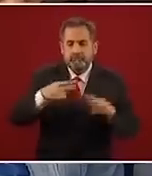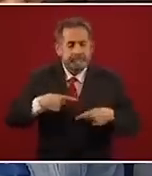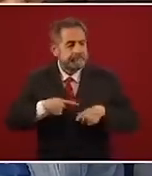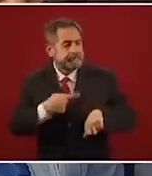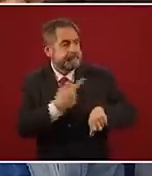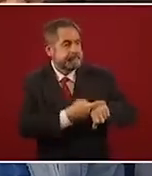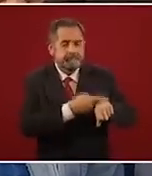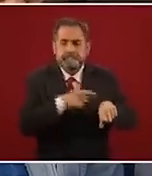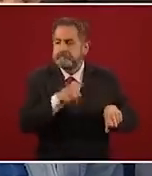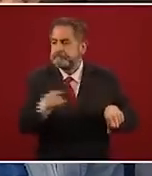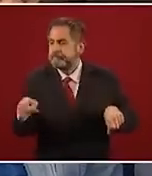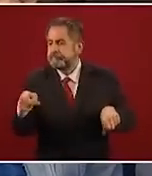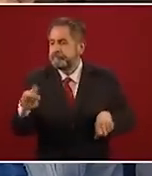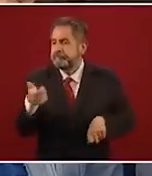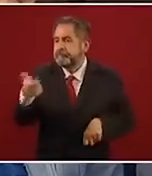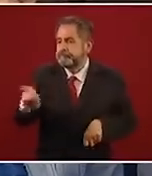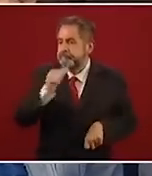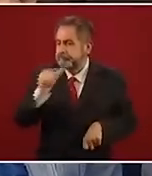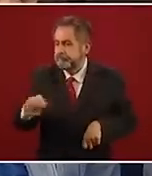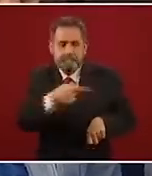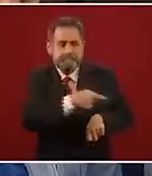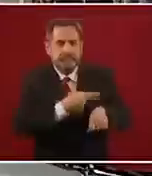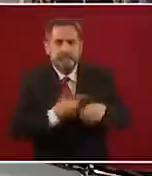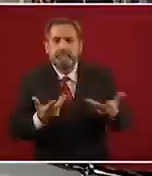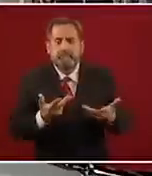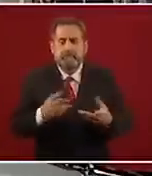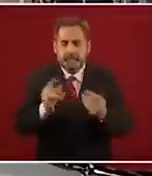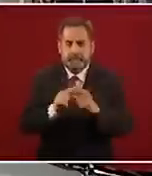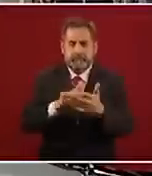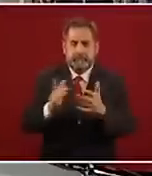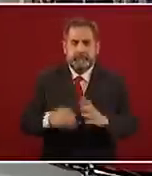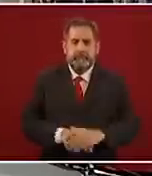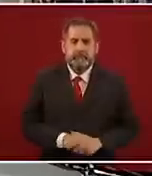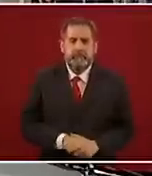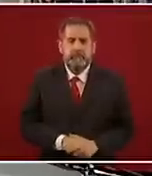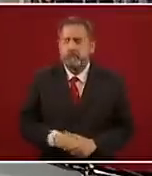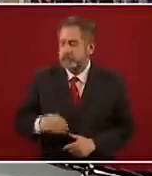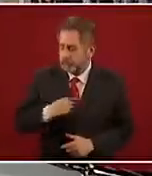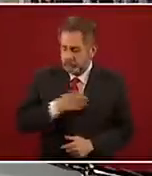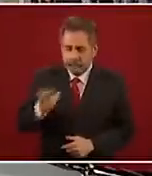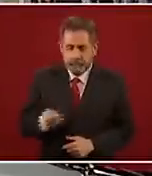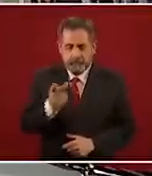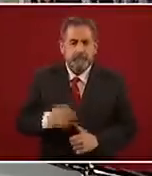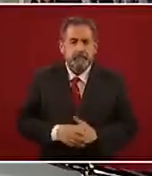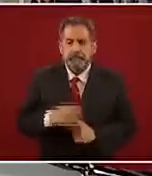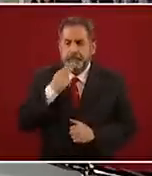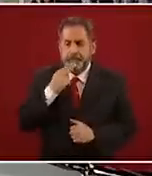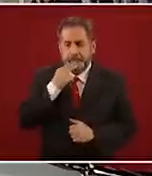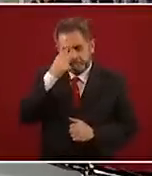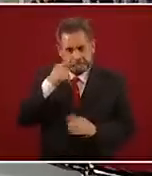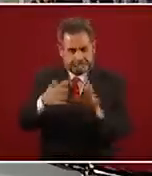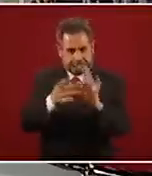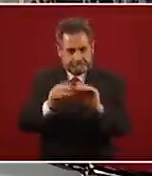a los derechohabientes, si los médicos no han cobrado? Gracias. Es muy buena pregunta y sirve para